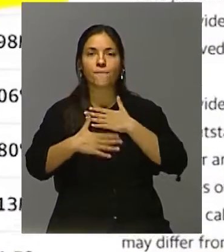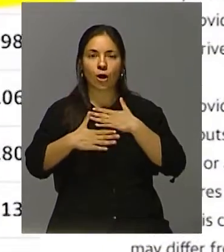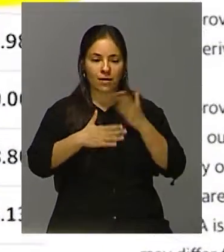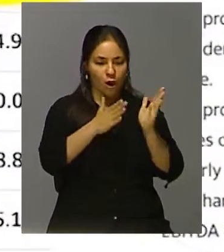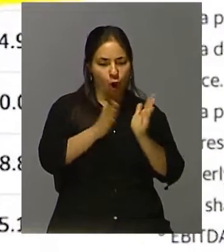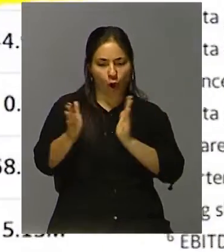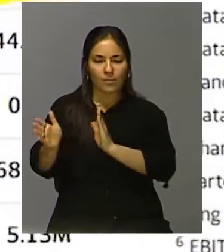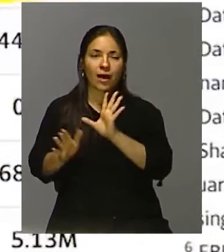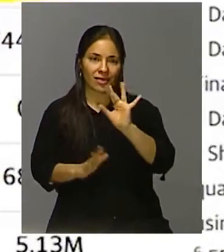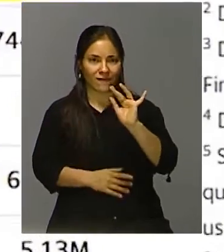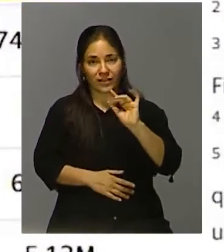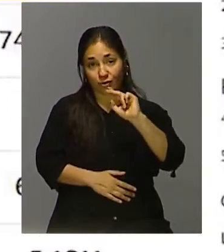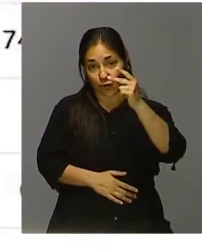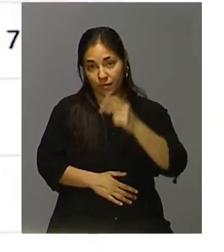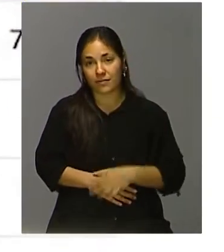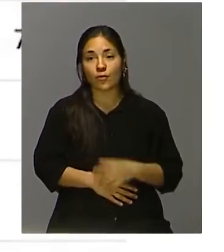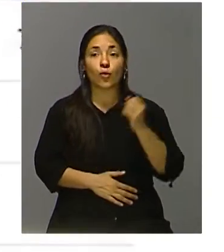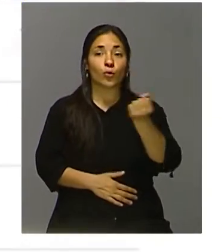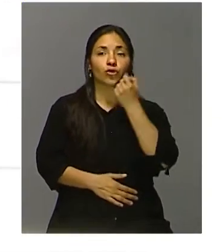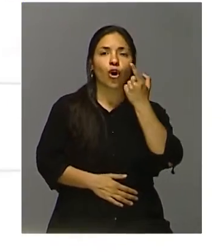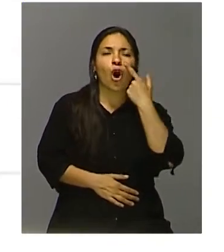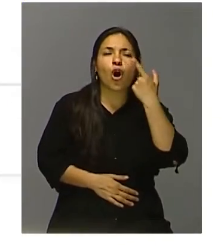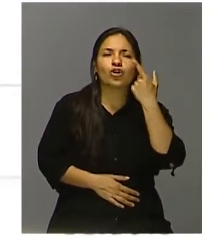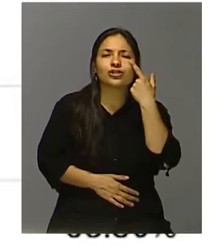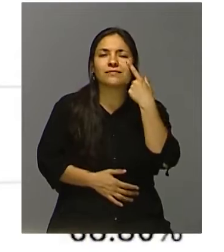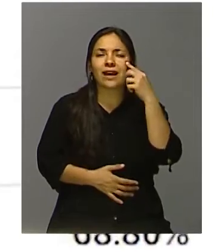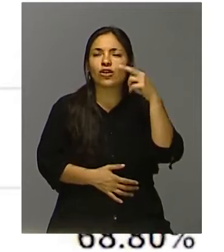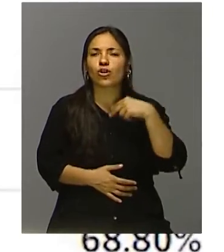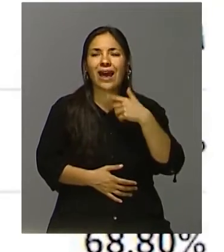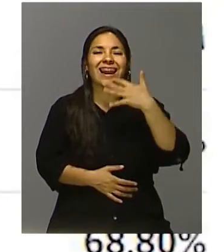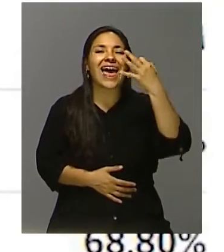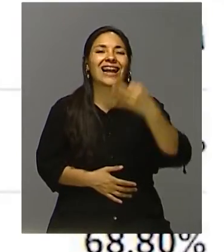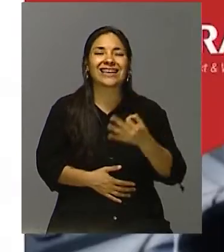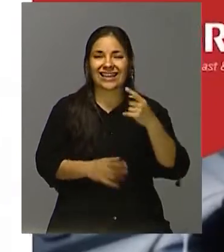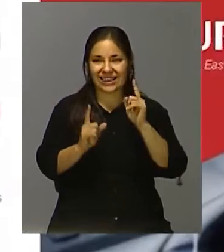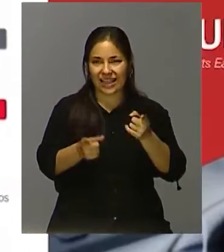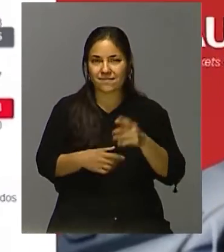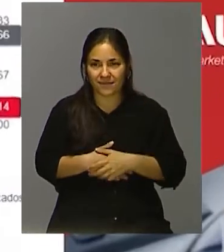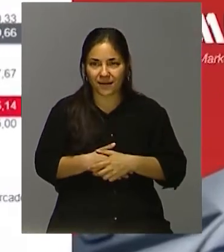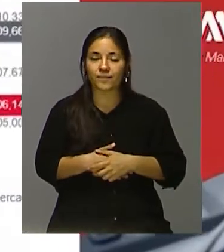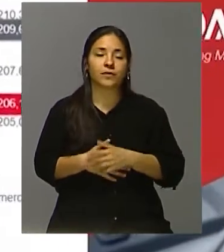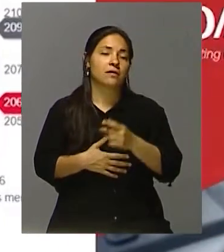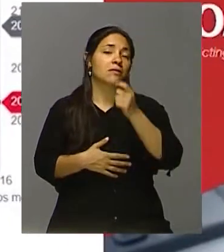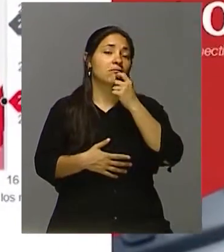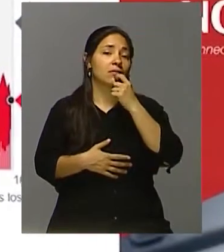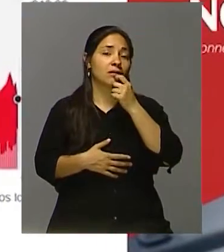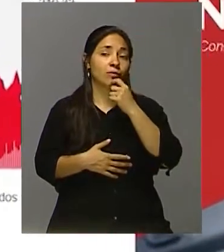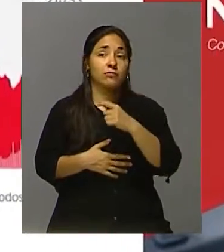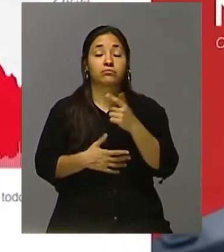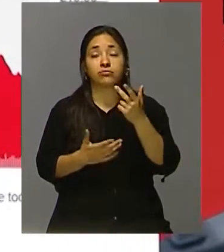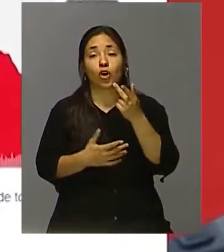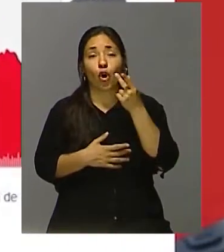caso, Nicolás, tenemos que tener como un autoconocimiento y ser absolutamente realistas en eso, ¿no? Digo, porque por ahí uno quiere